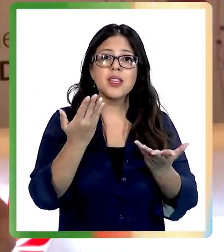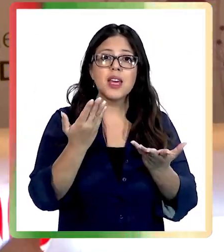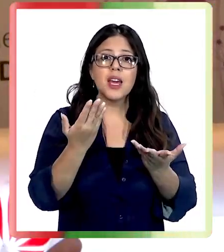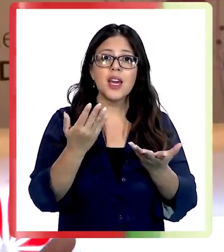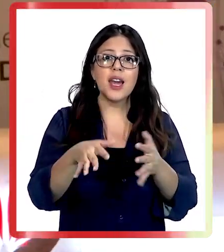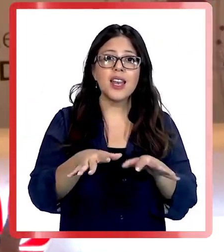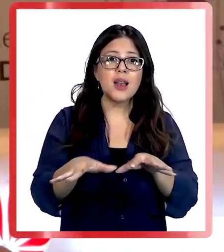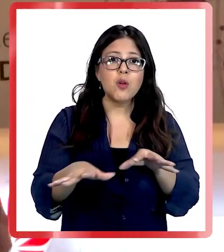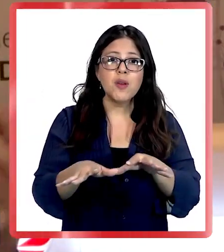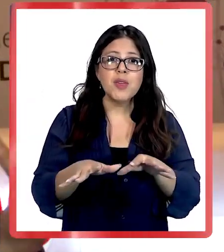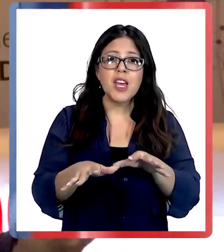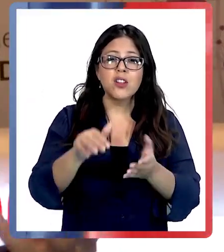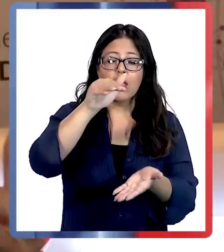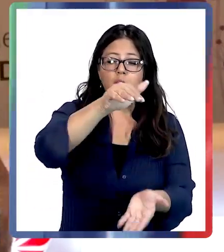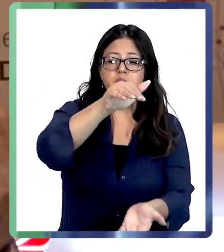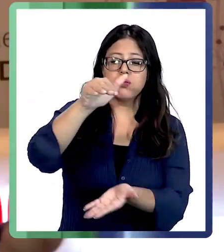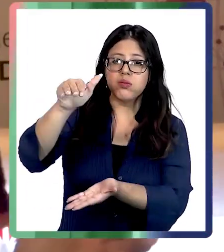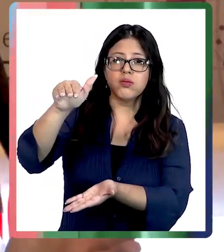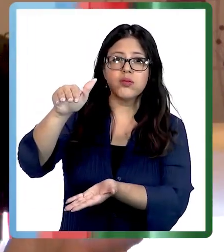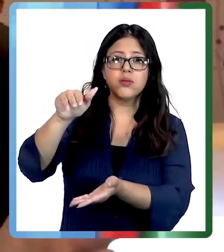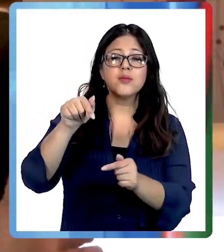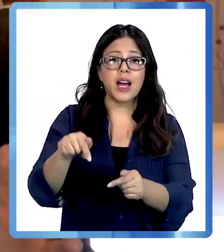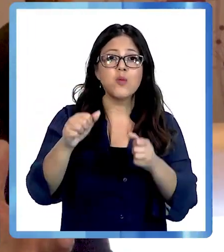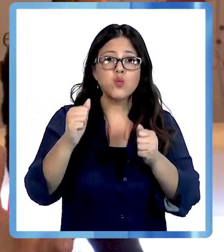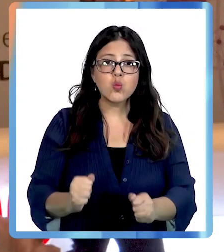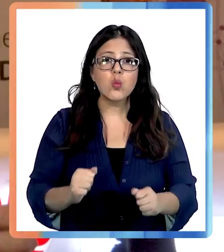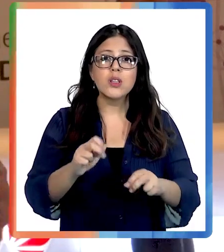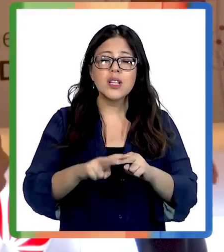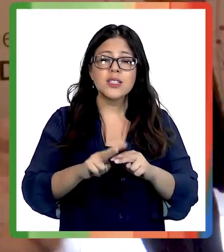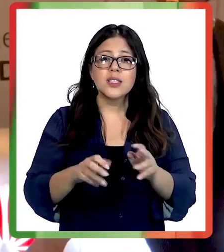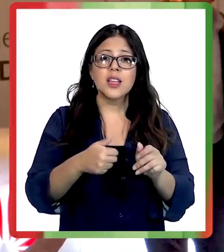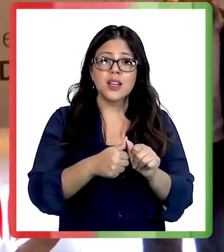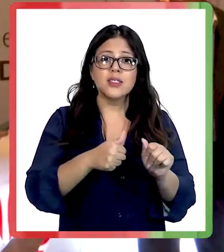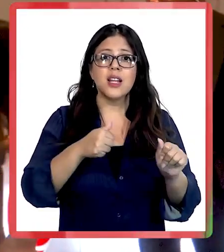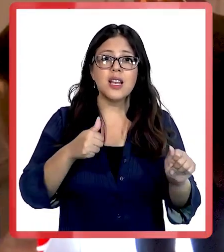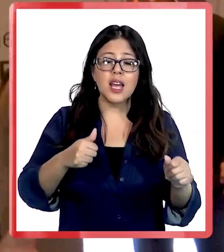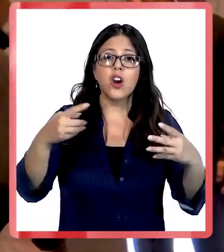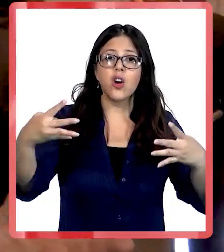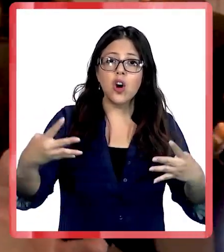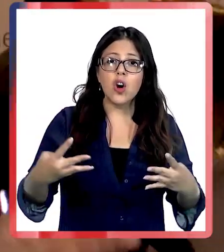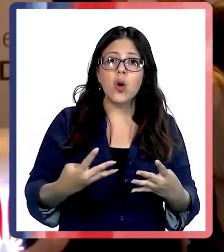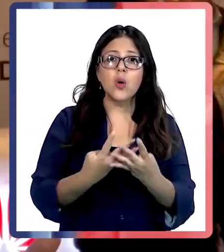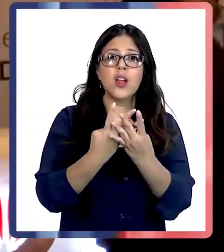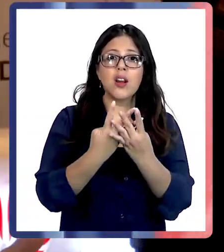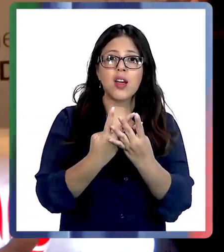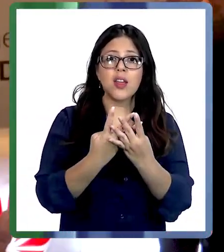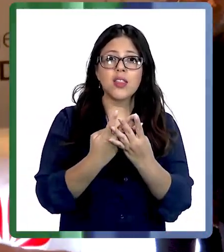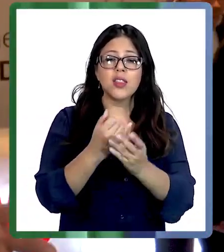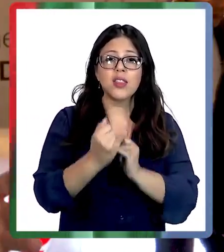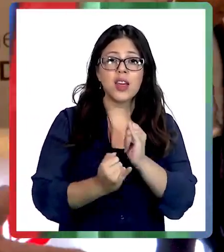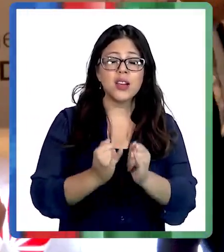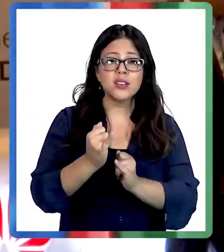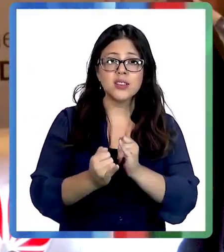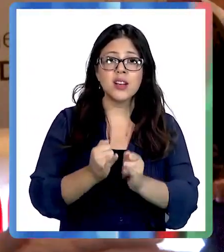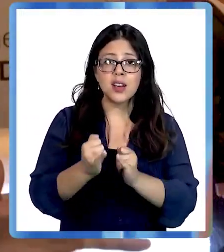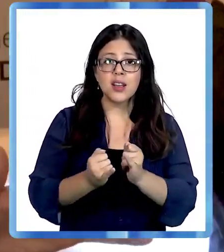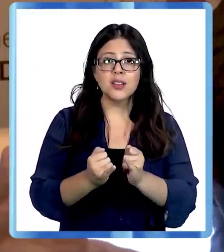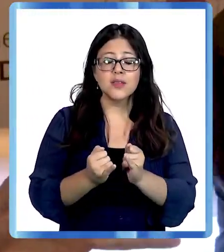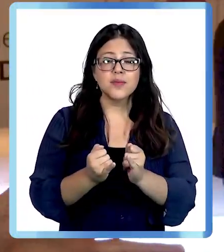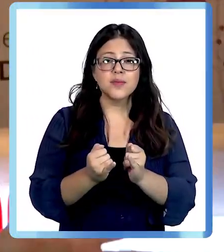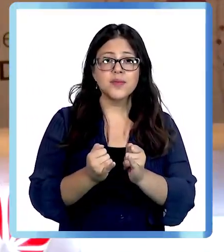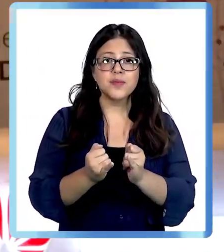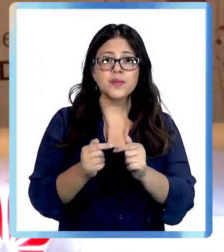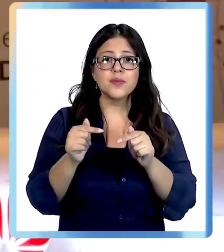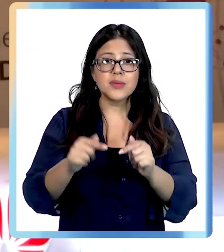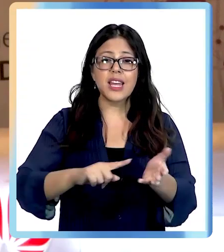puede hacer de manera remota con una red inalámbrica una red móvil con las tecnologías adecuadas podemos